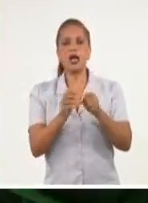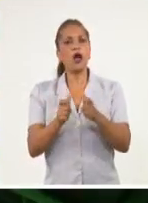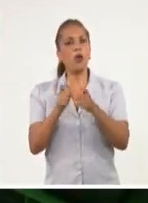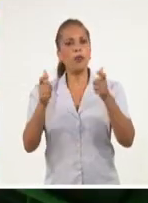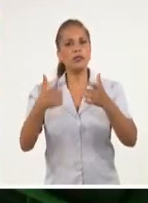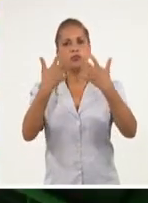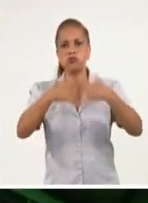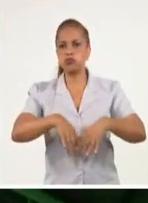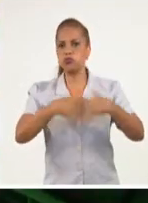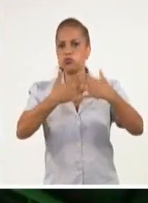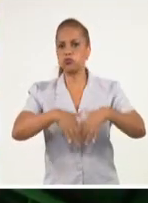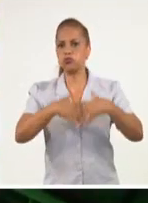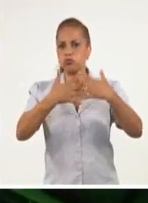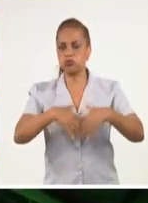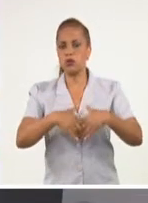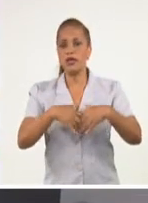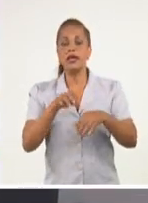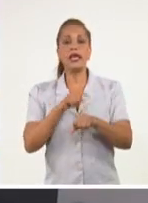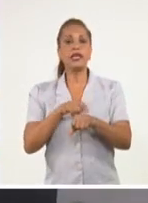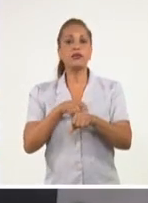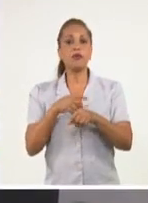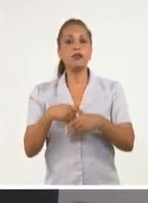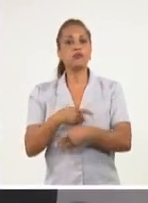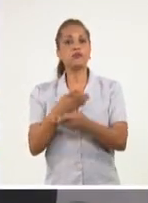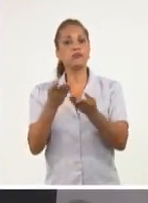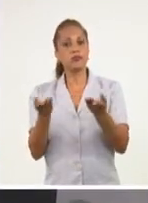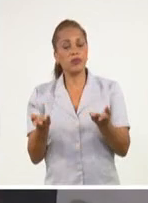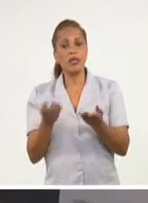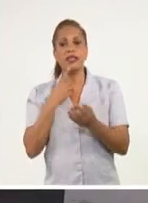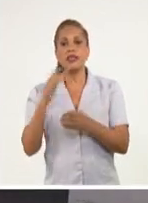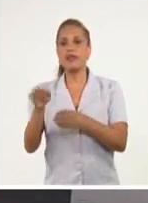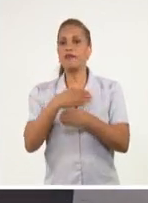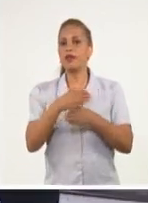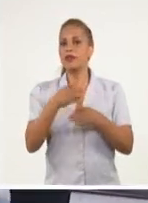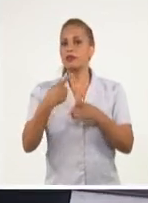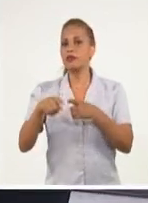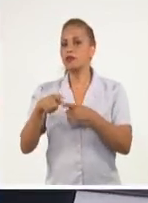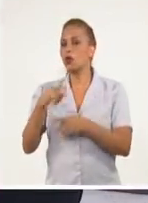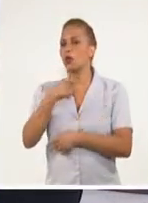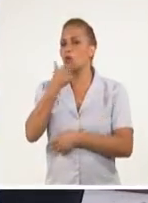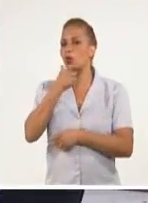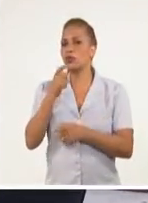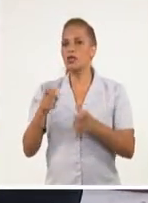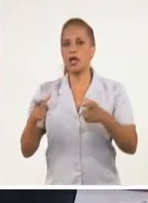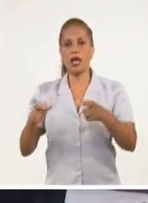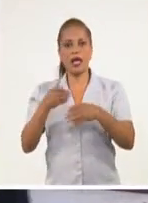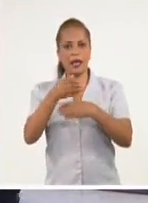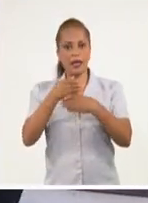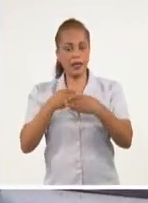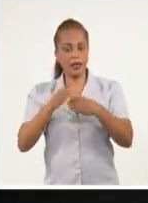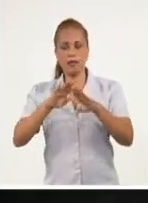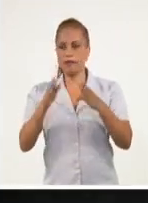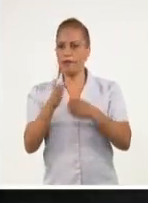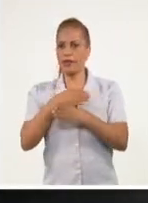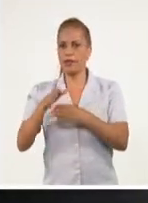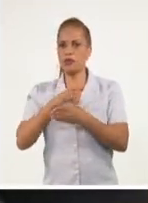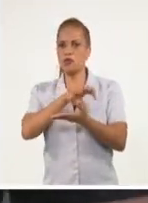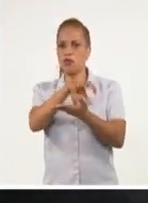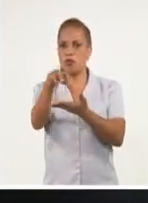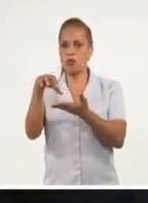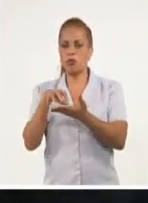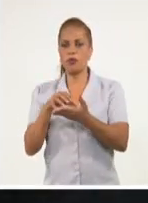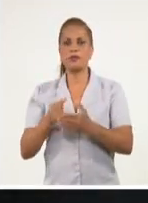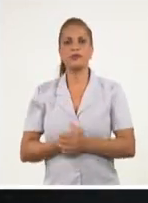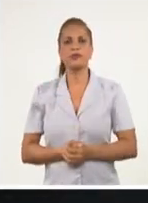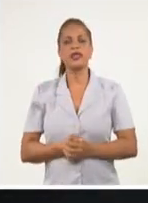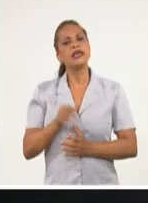producciones, en esta ocasión para brindarle una oferta variada a las comunidades de difícil acceso de la capital Vuelta Bajera. Siempre se lleva